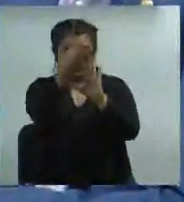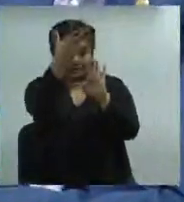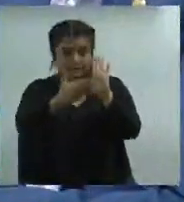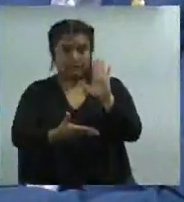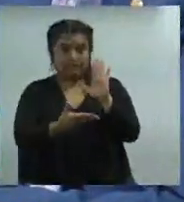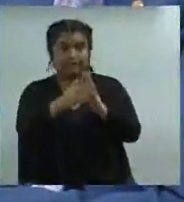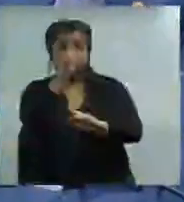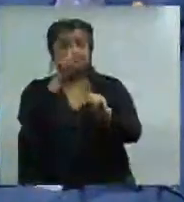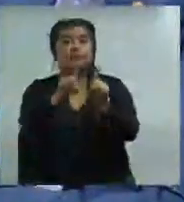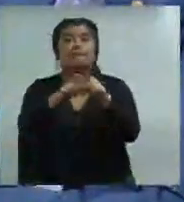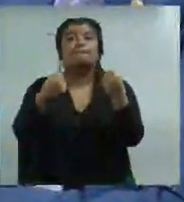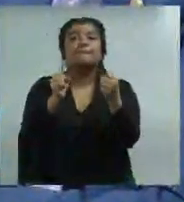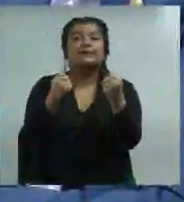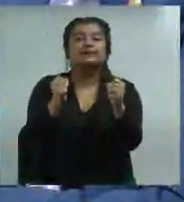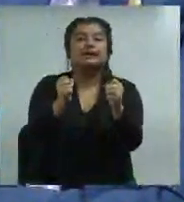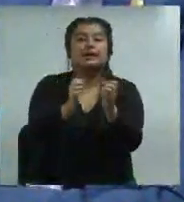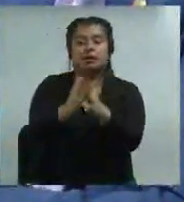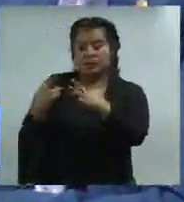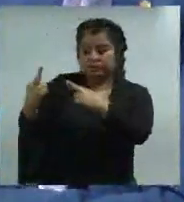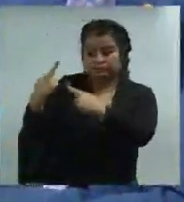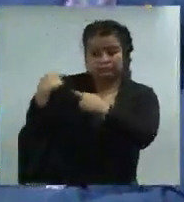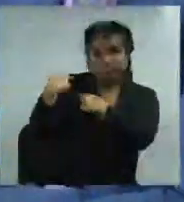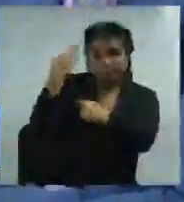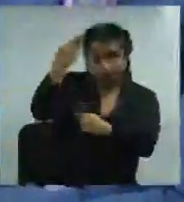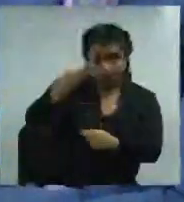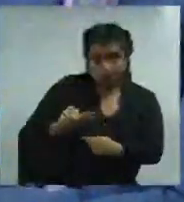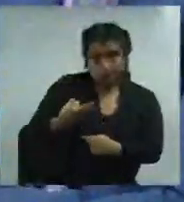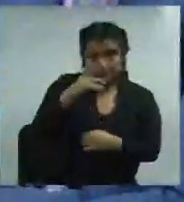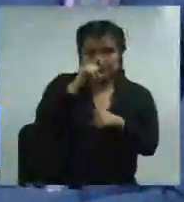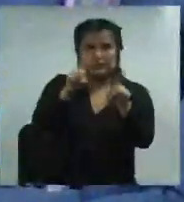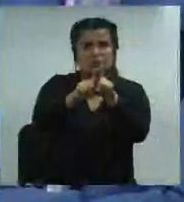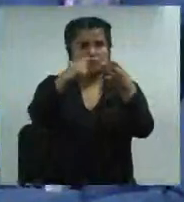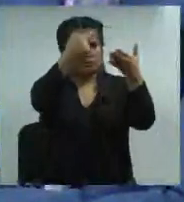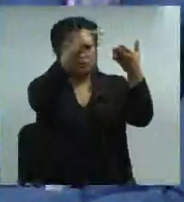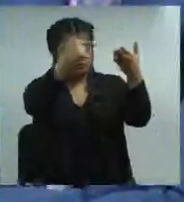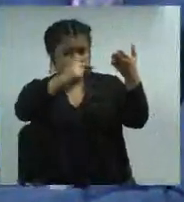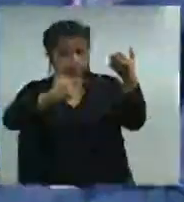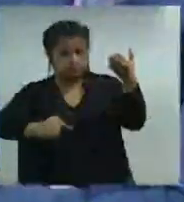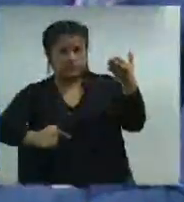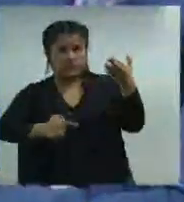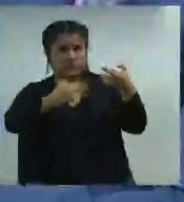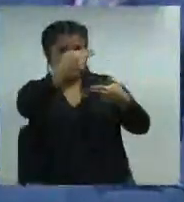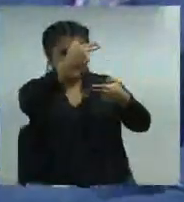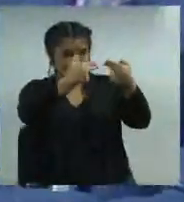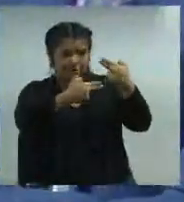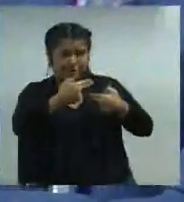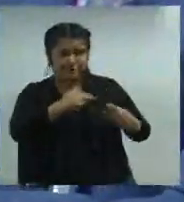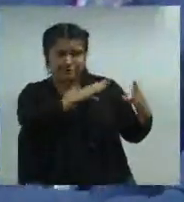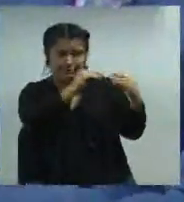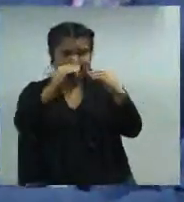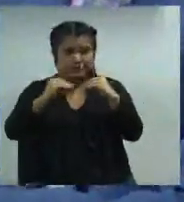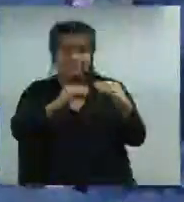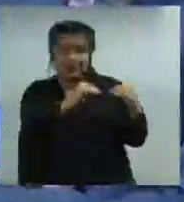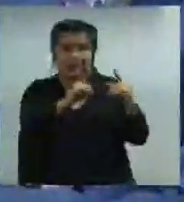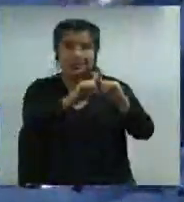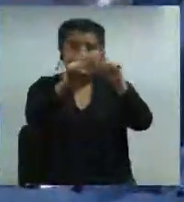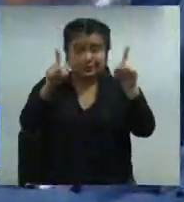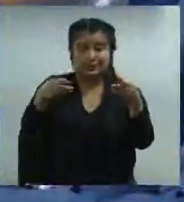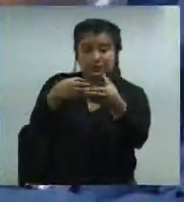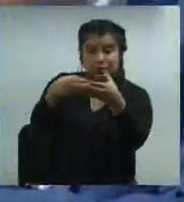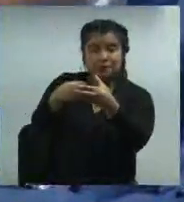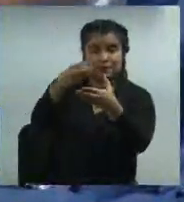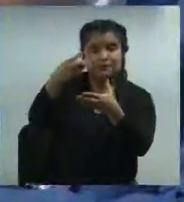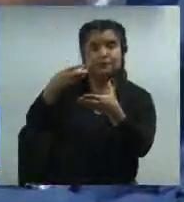Debemos de hacerlo de manera más responsable. Hay una serie de comentarios allá en diversos sectores de la